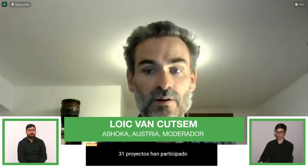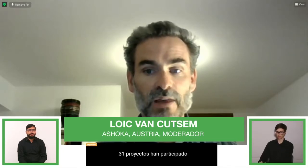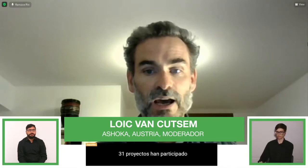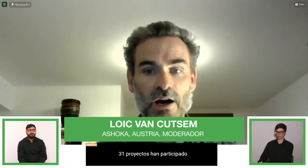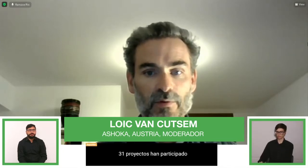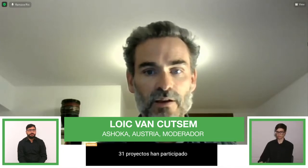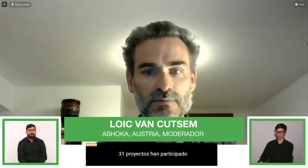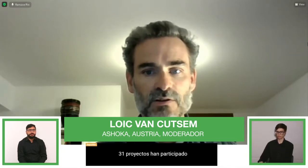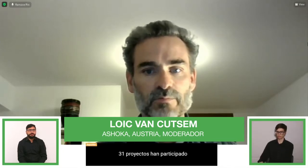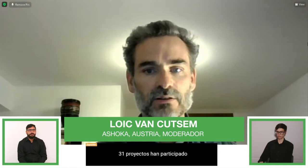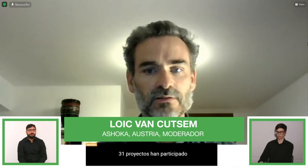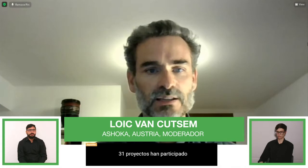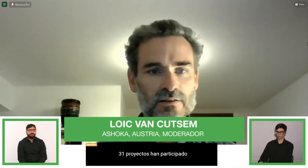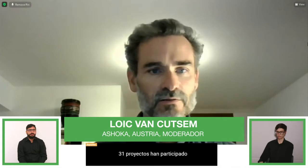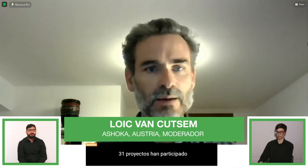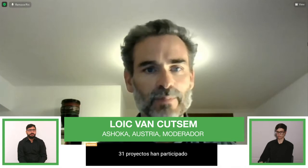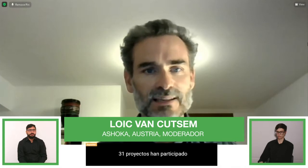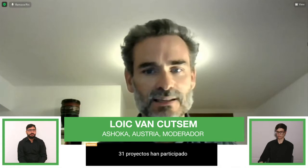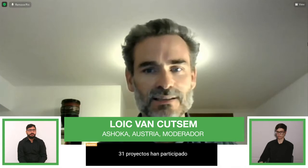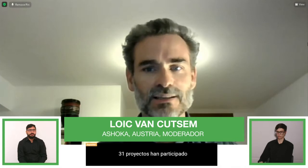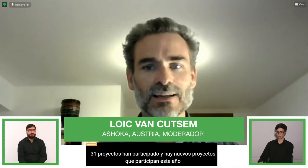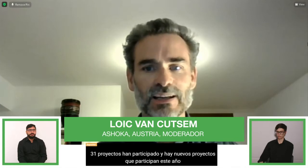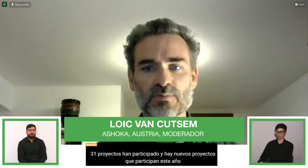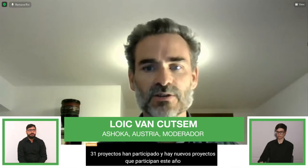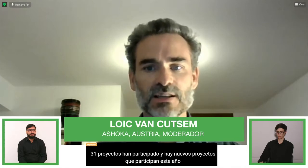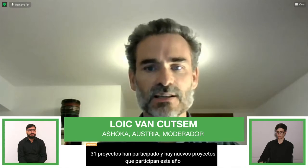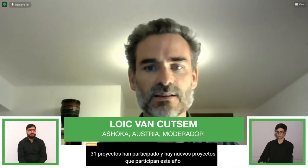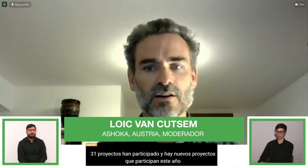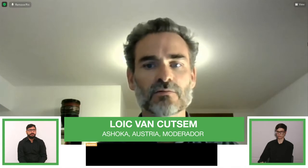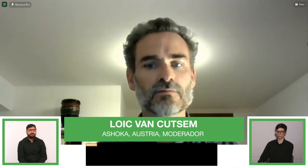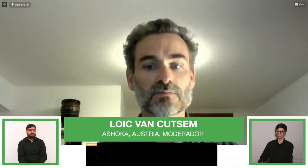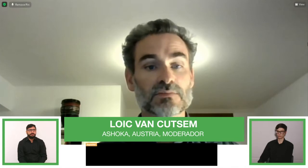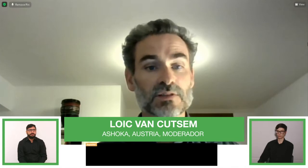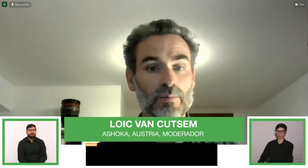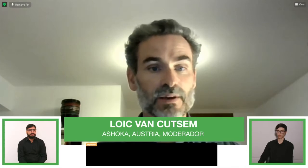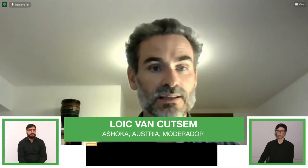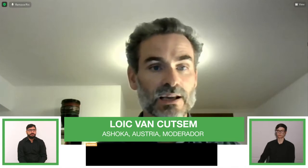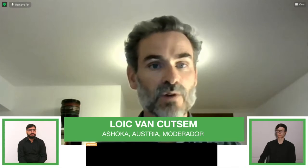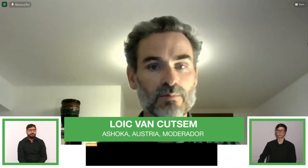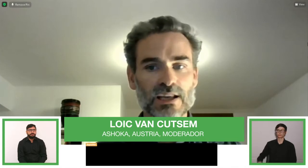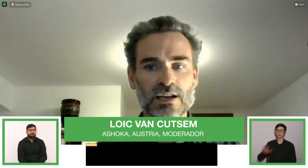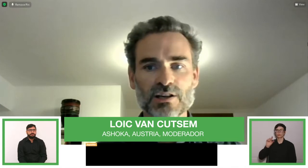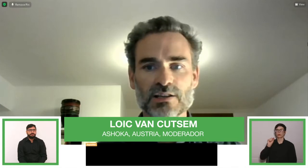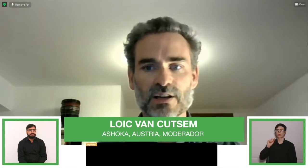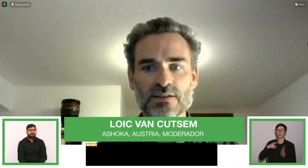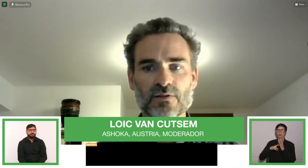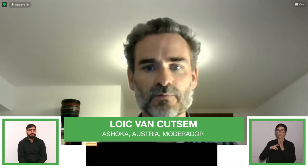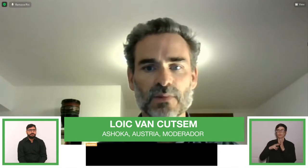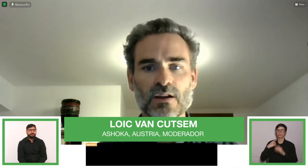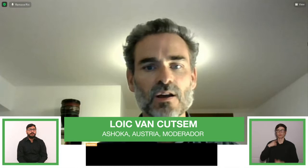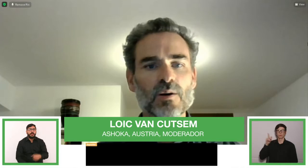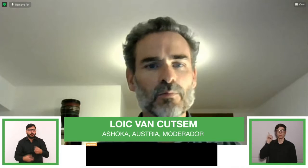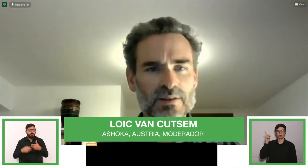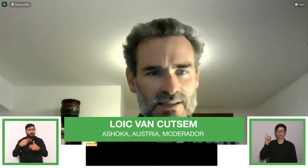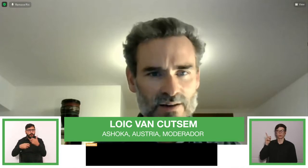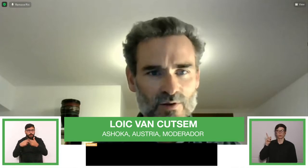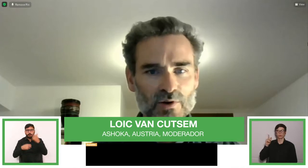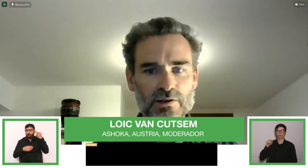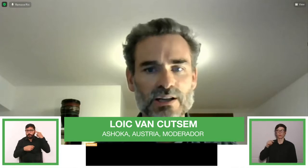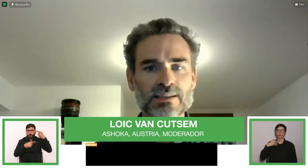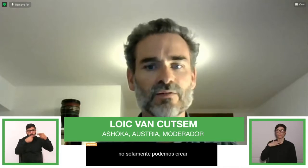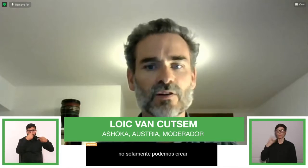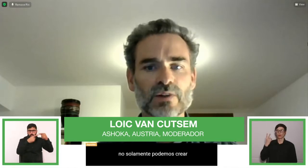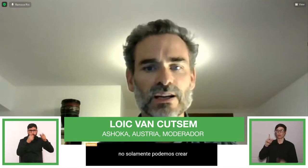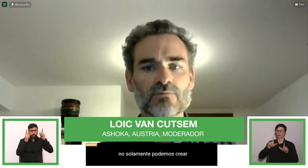solamente confirman que podemos crear capacidad y expertise en diferentes tópicos